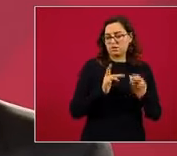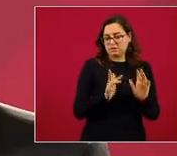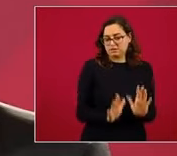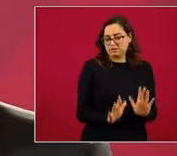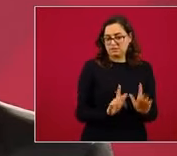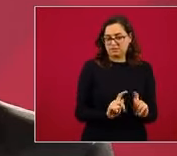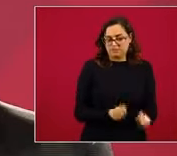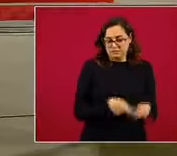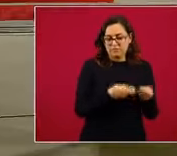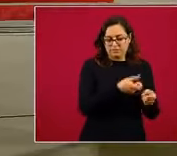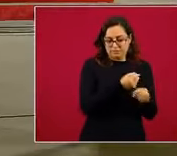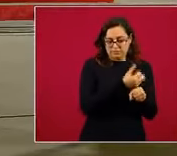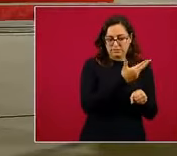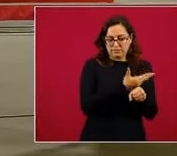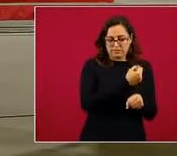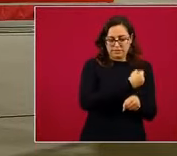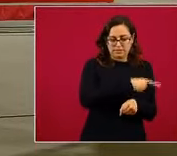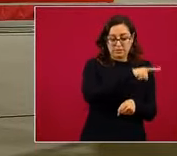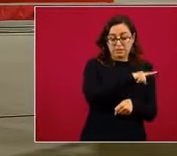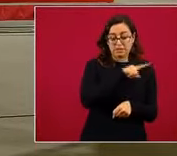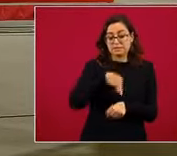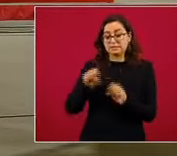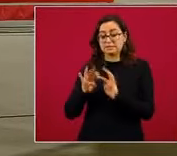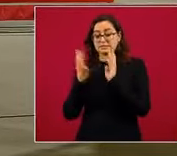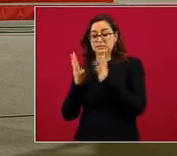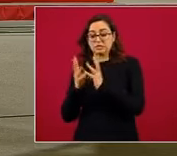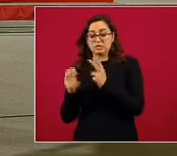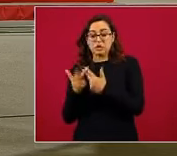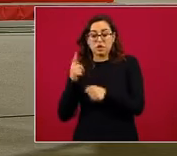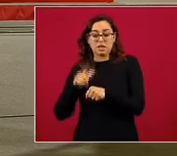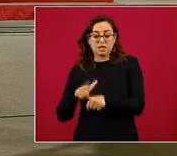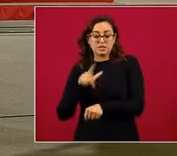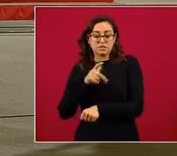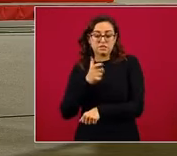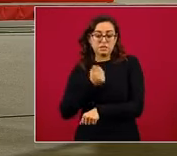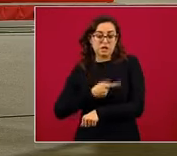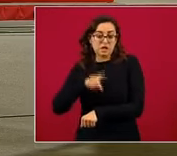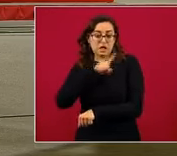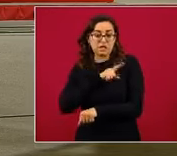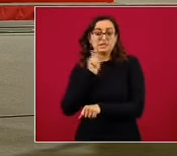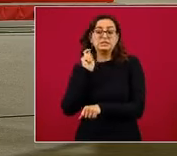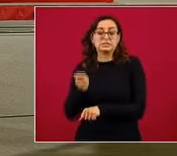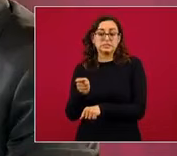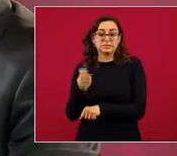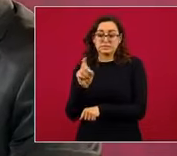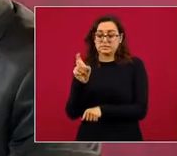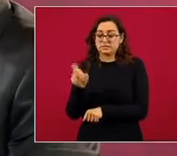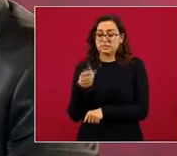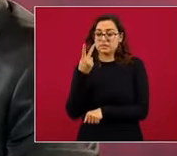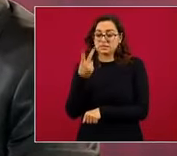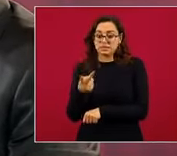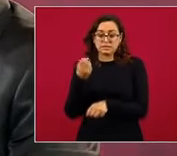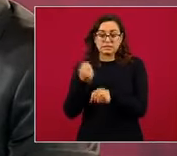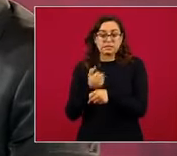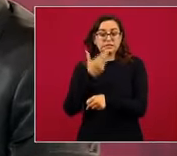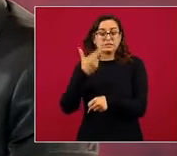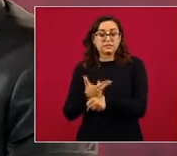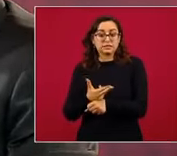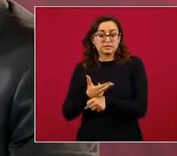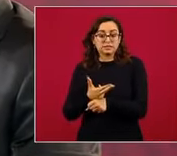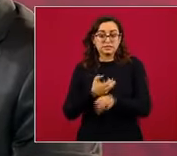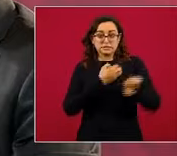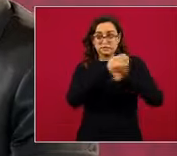que preside el secretario de Salud. El Consejo Nacional de Salud es un órgano de coordinación con los 32 secretarias y secretarios